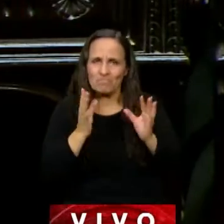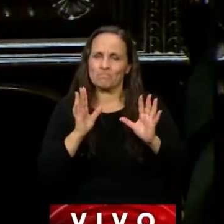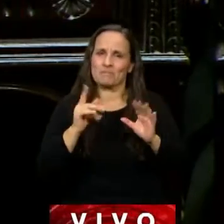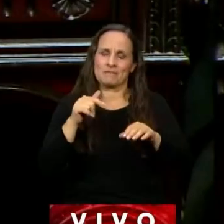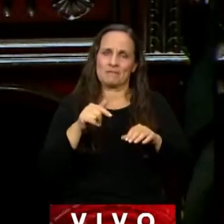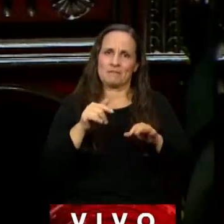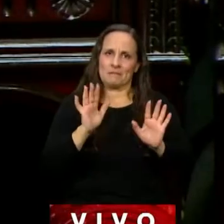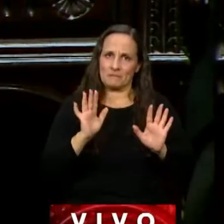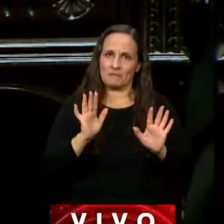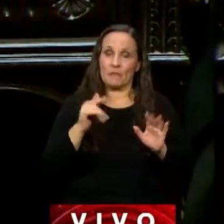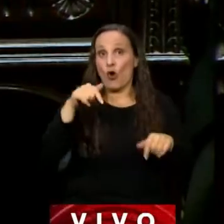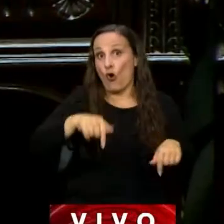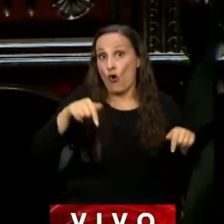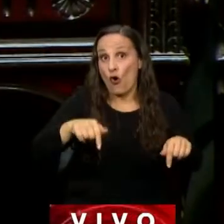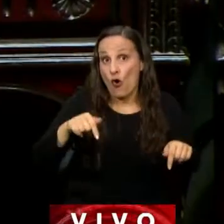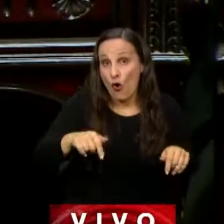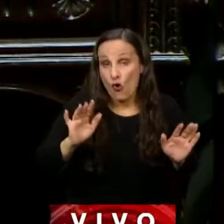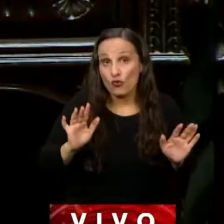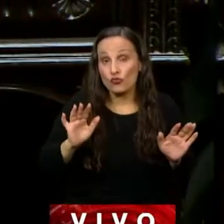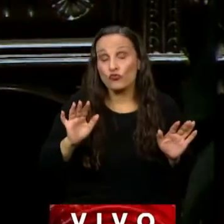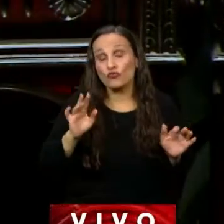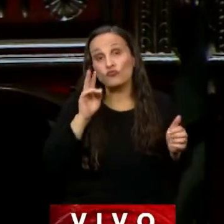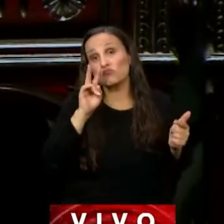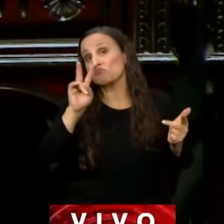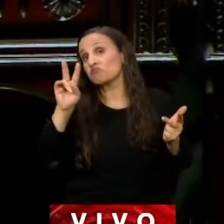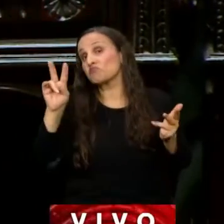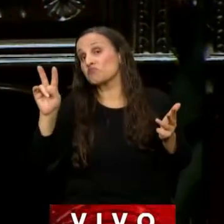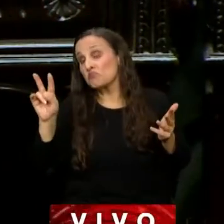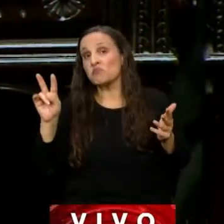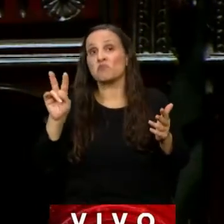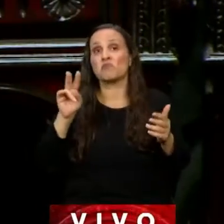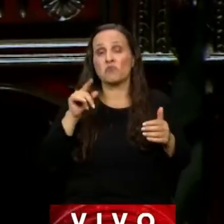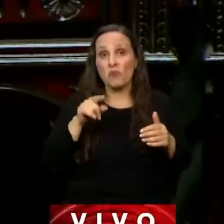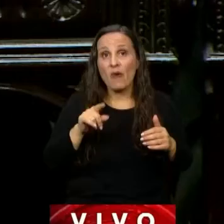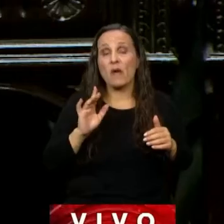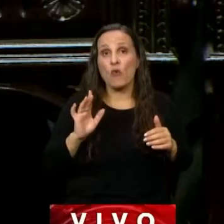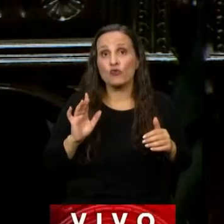Hoy vemos desde los centros